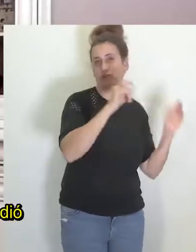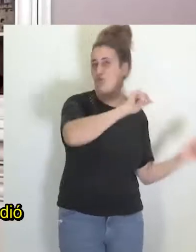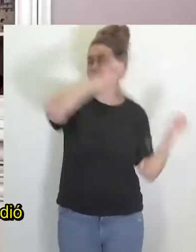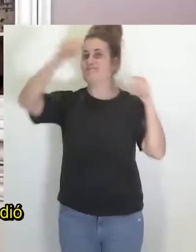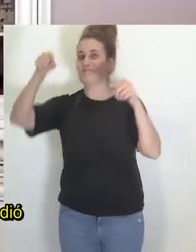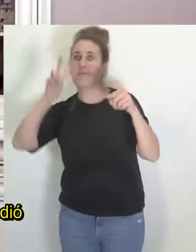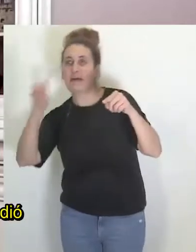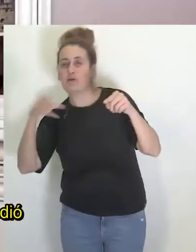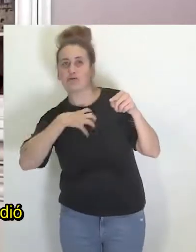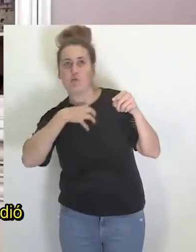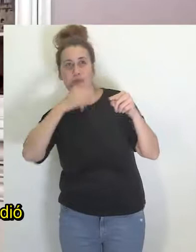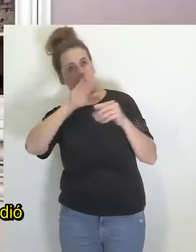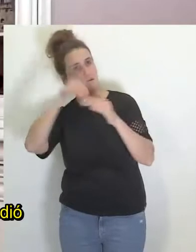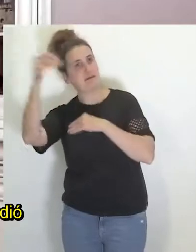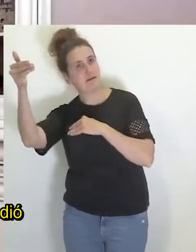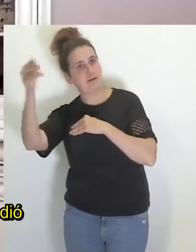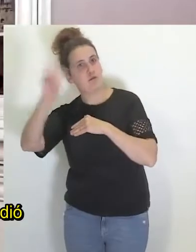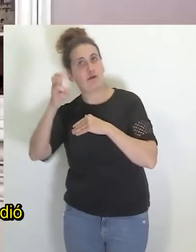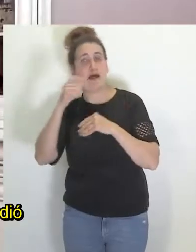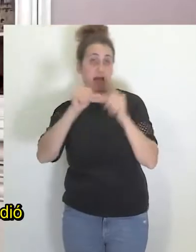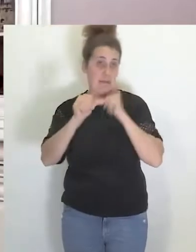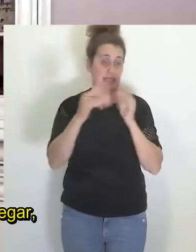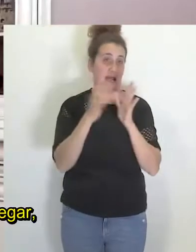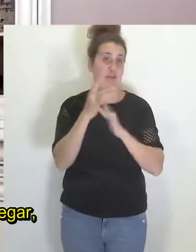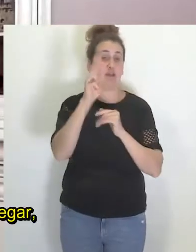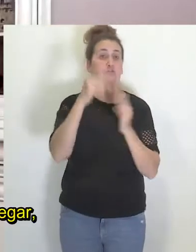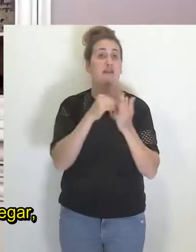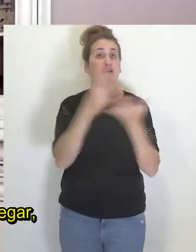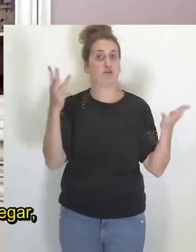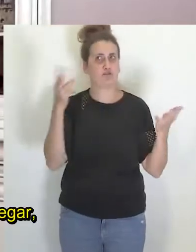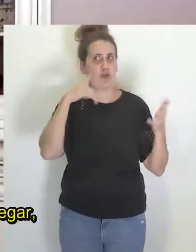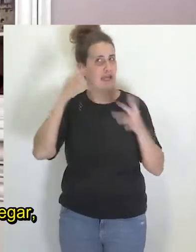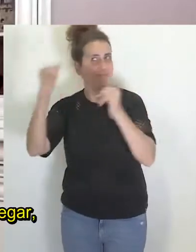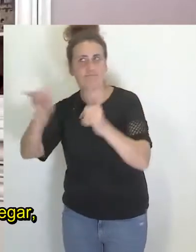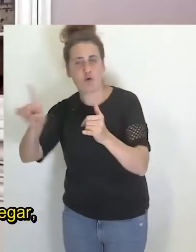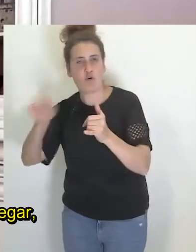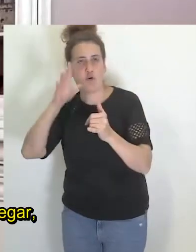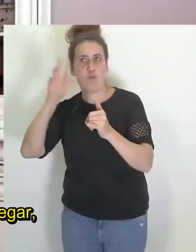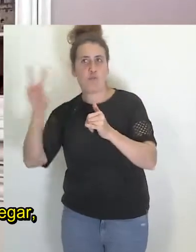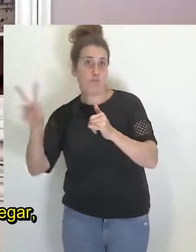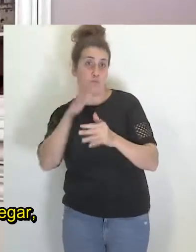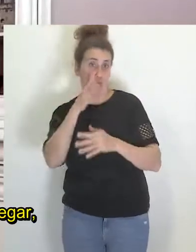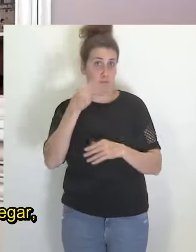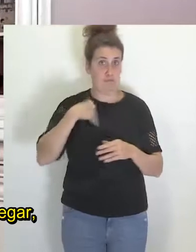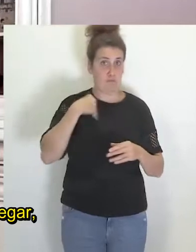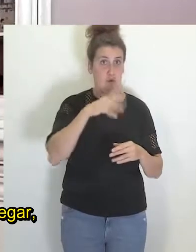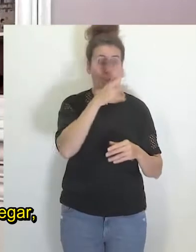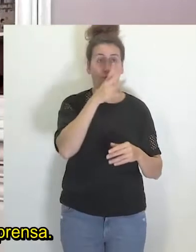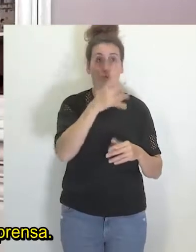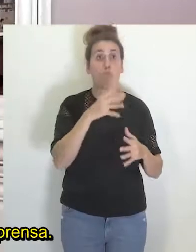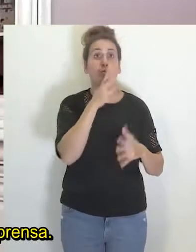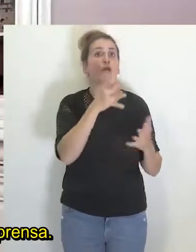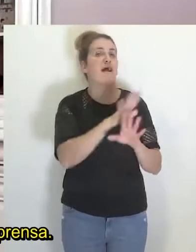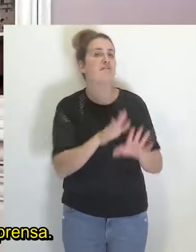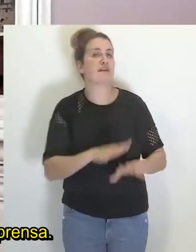la importancia de lo que sucedió a partir de abril de 2018, que no llegó donde tenía que llegar por ese motivo, o